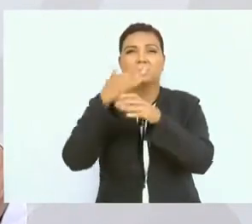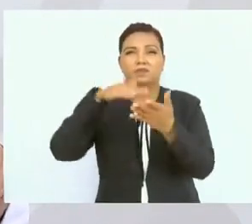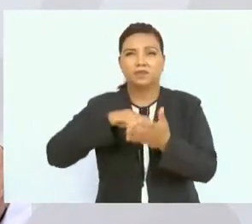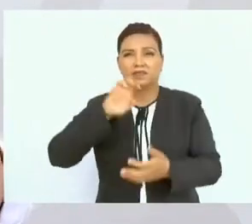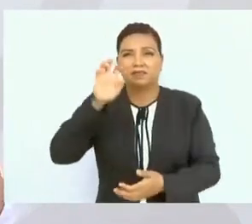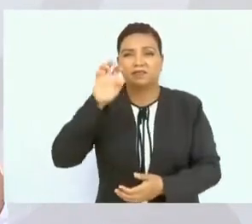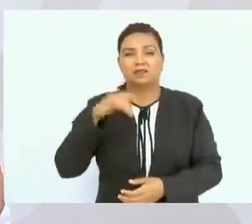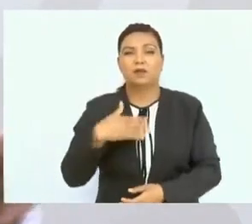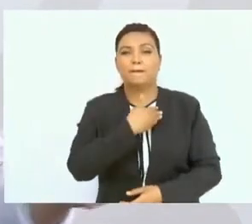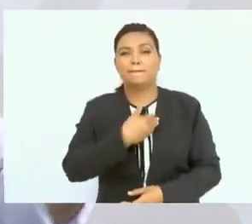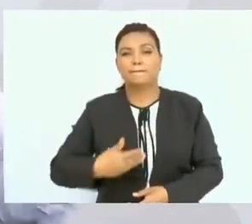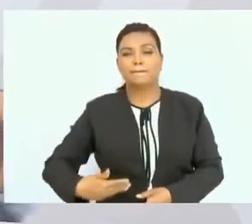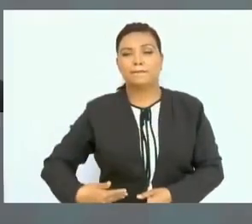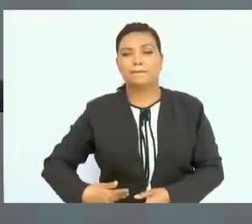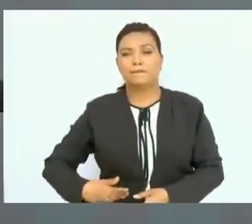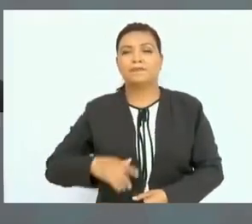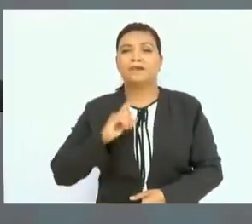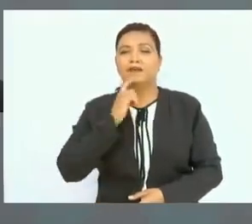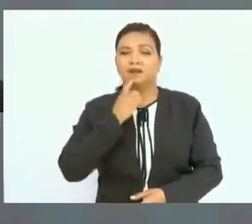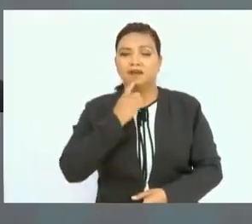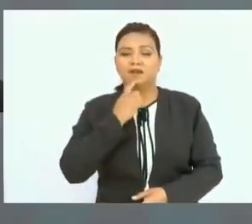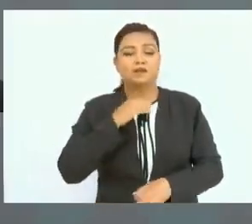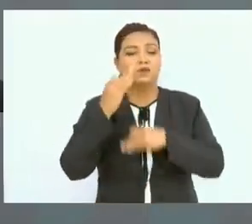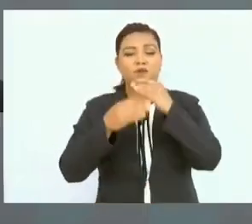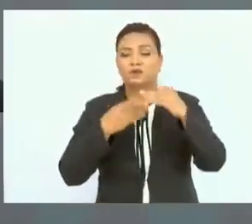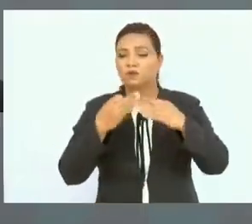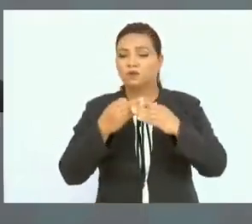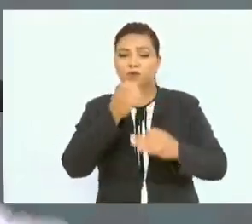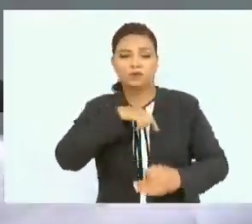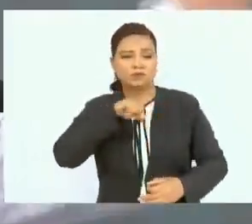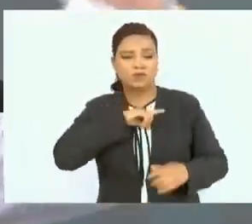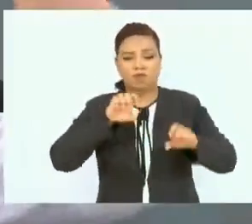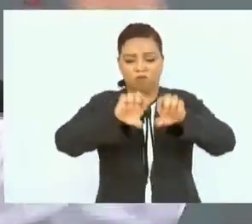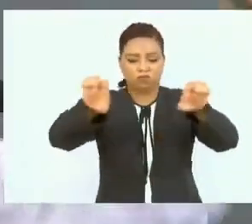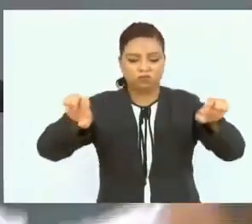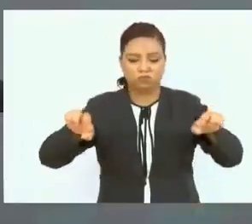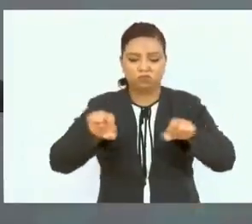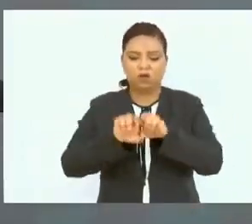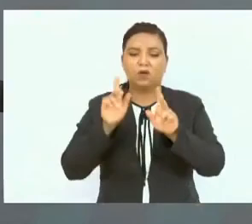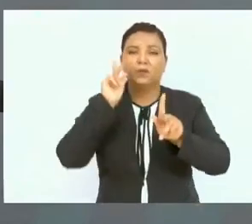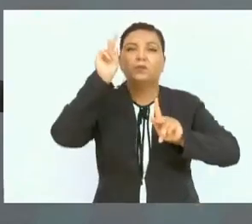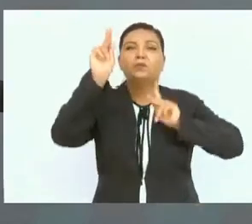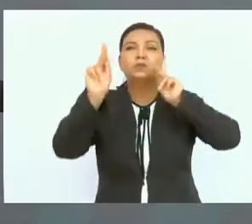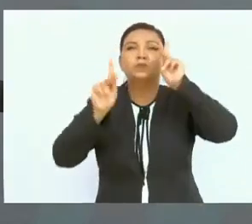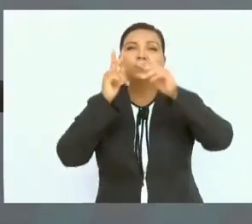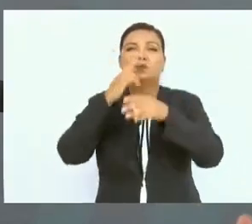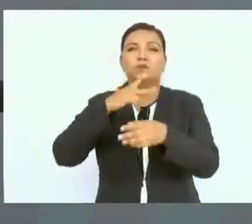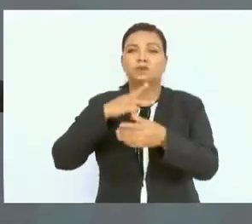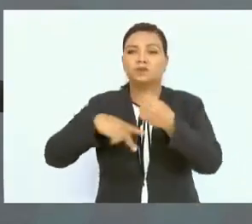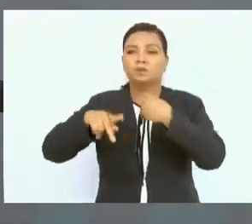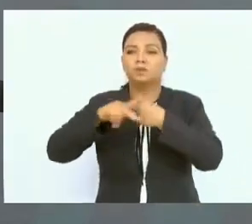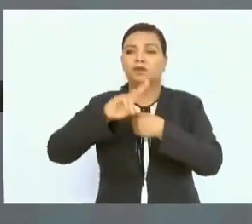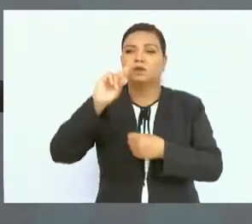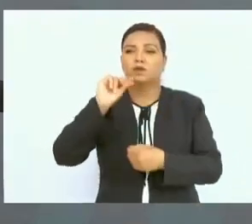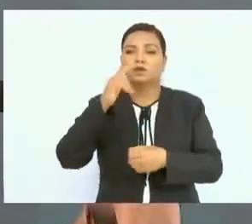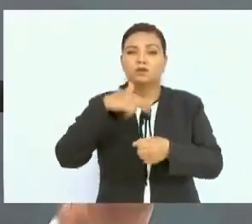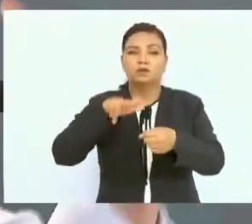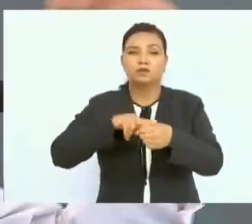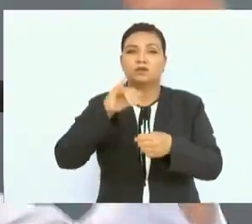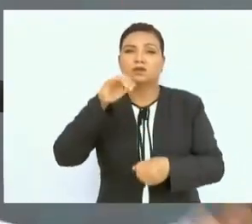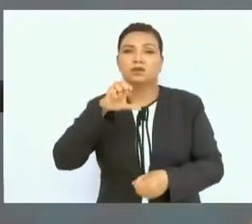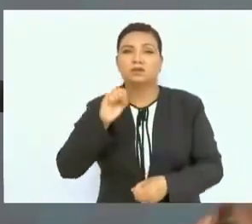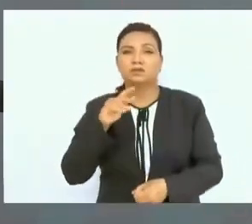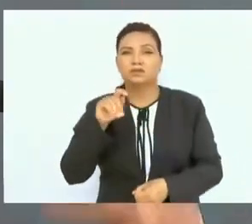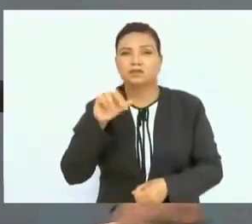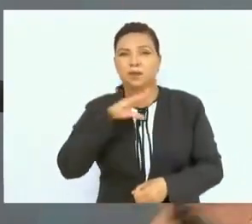2019, el presidente López Obrador y todo el Gabinete de Salud recorrimos todo el país, los 80 hospitales del IMSS Bienestar,